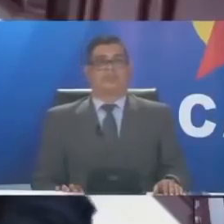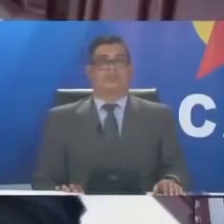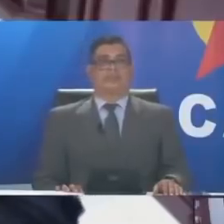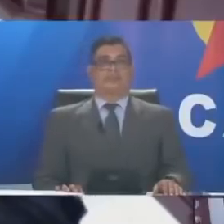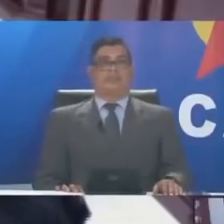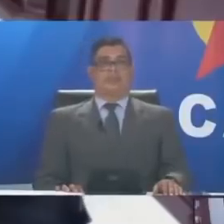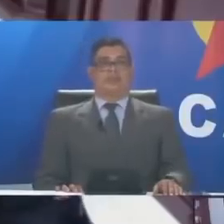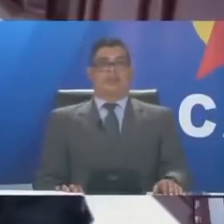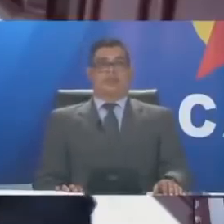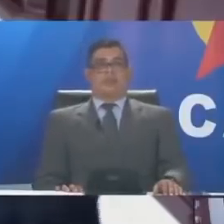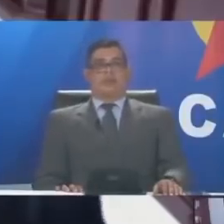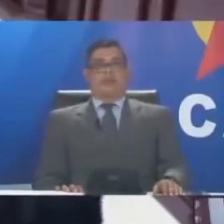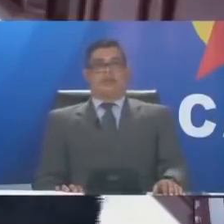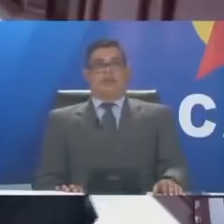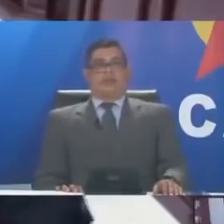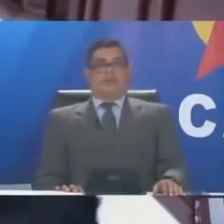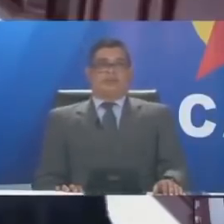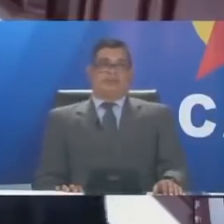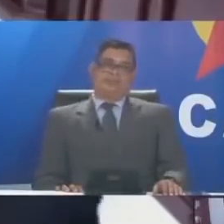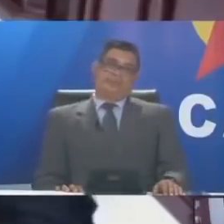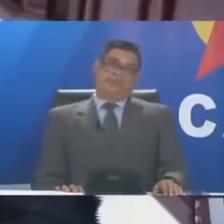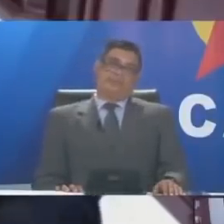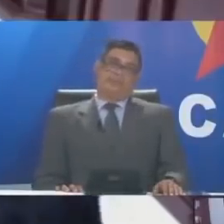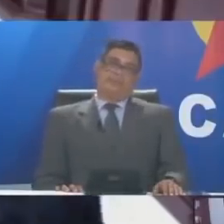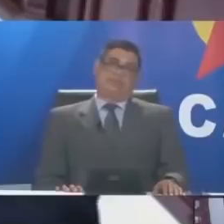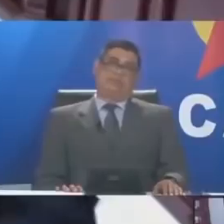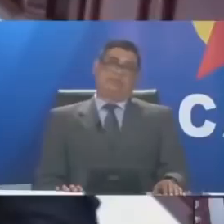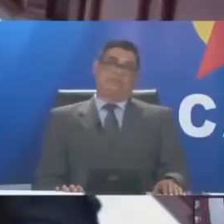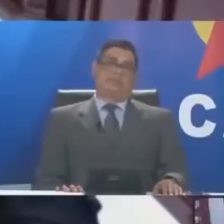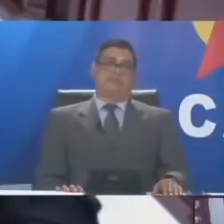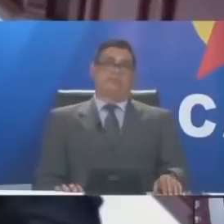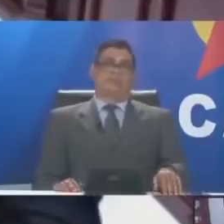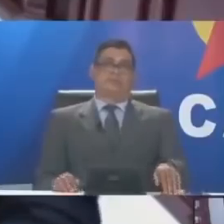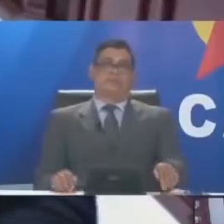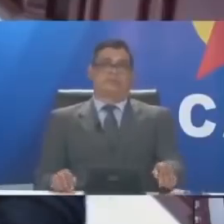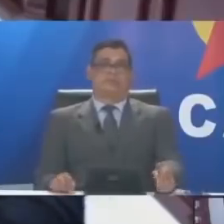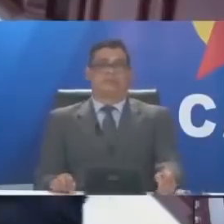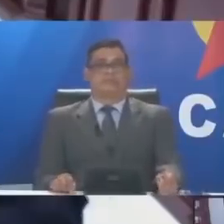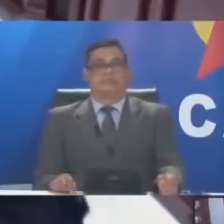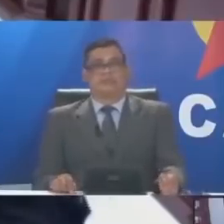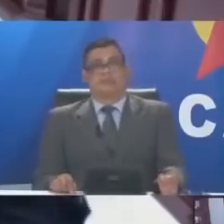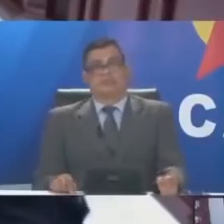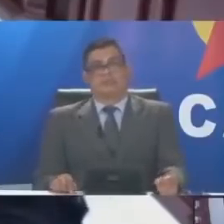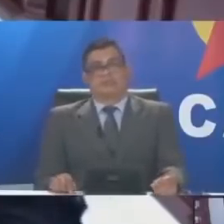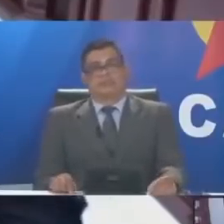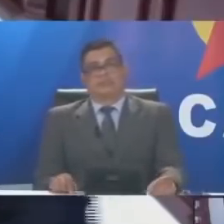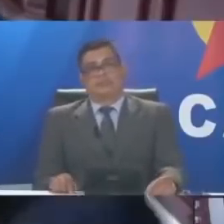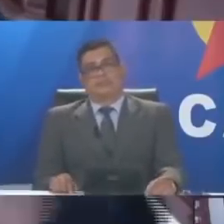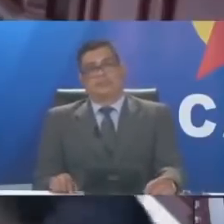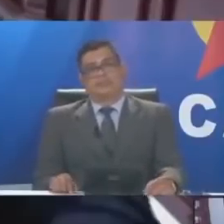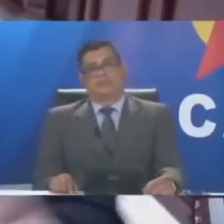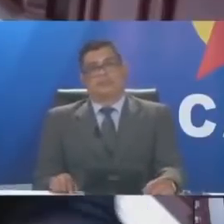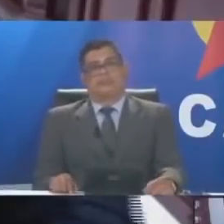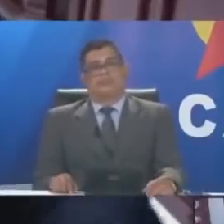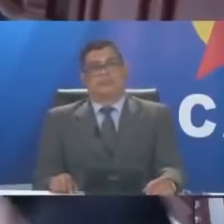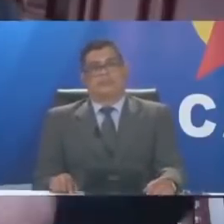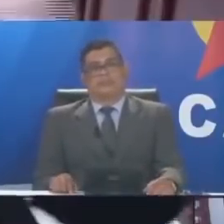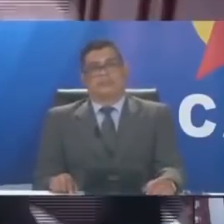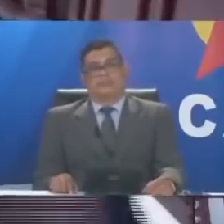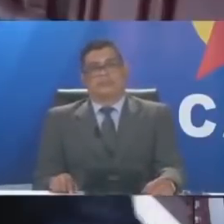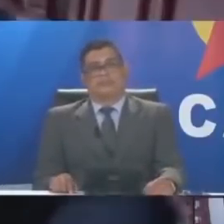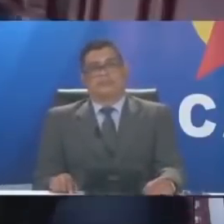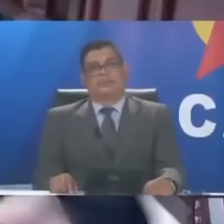no importa si llega a dubai si llega a canadá si llega méxico si va a colombia o llegan los eeuu el salvadoreño